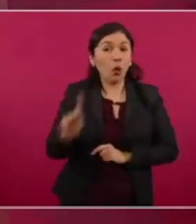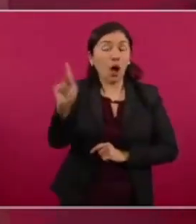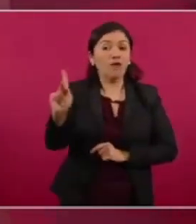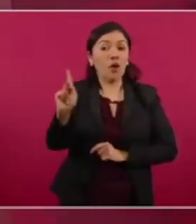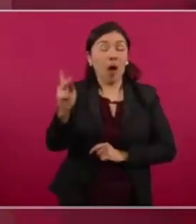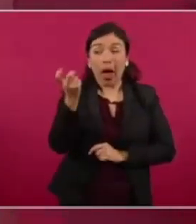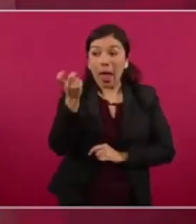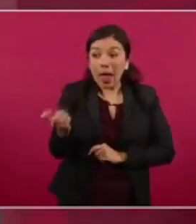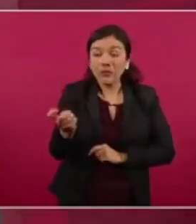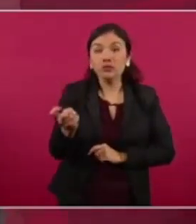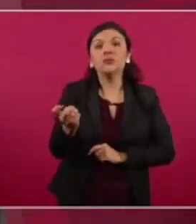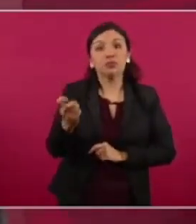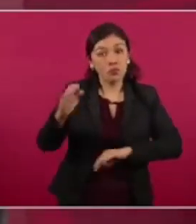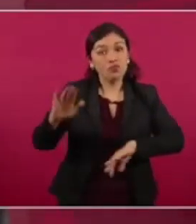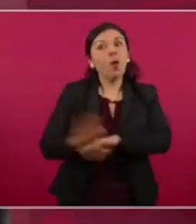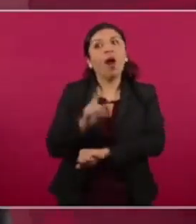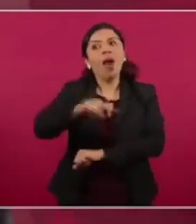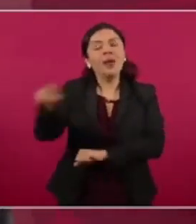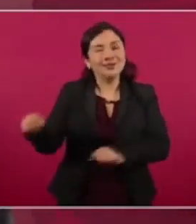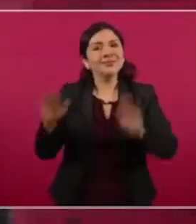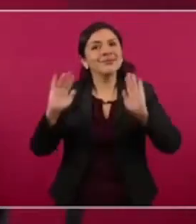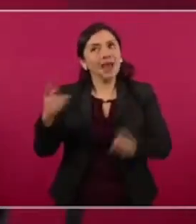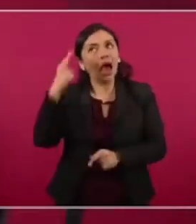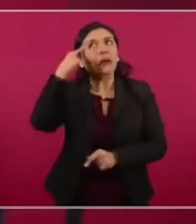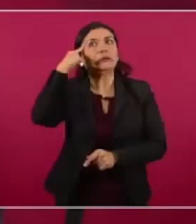porque ellos sí están entendiendo